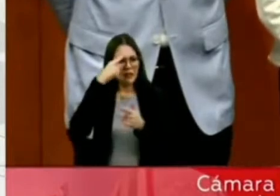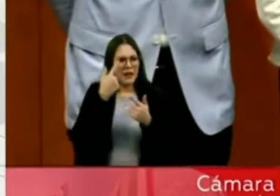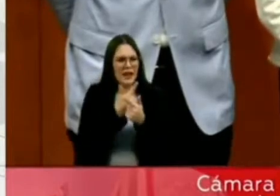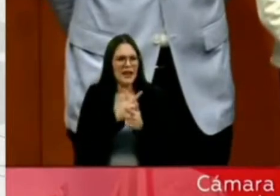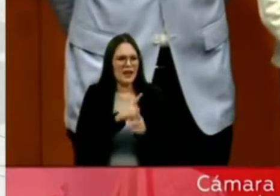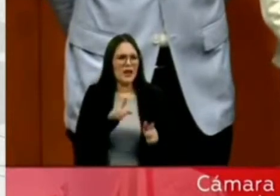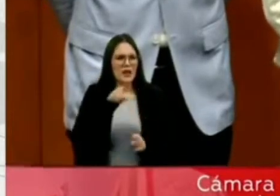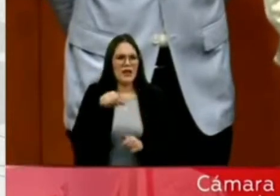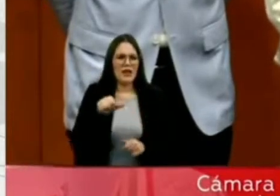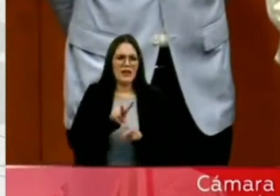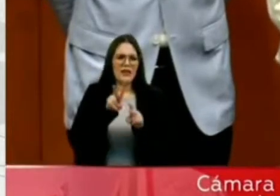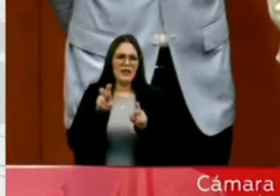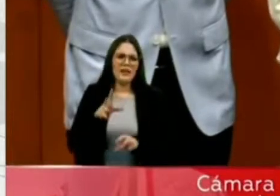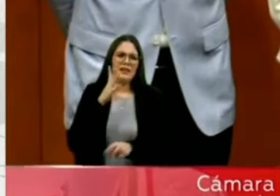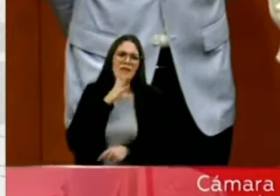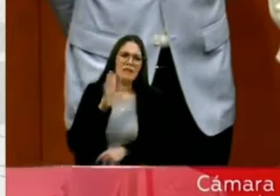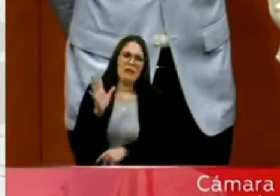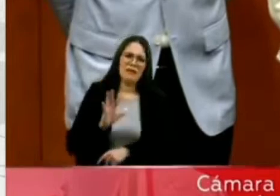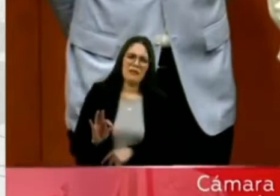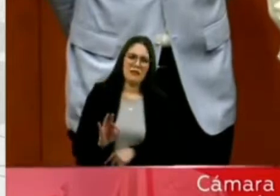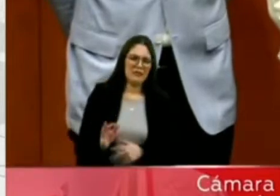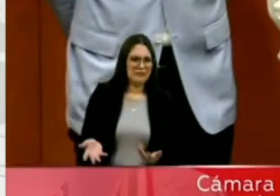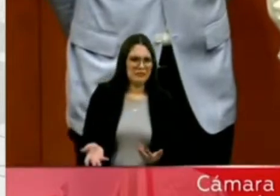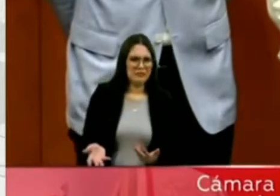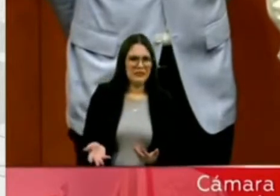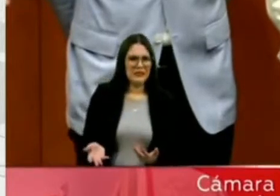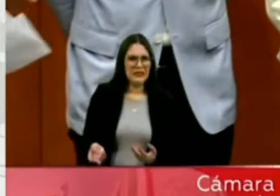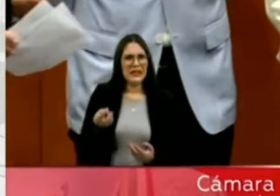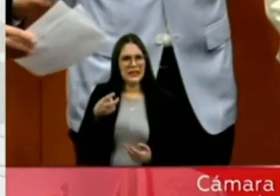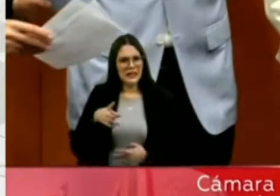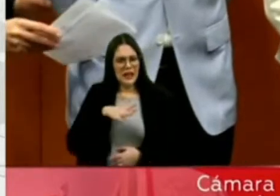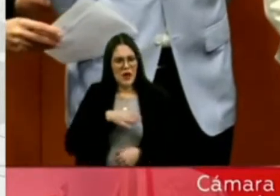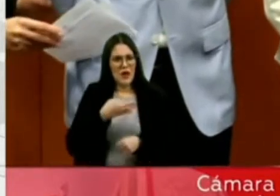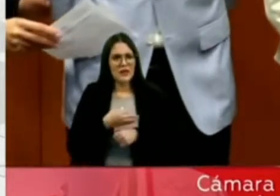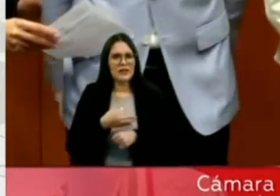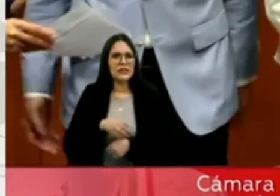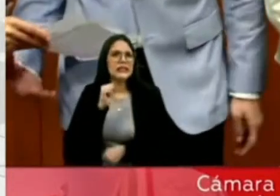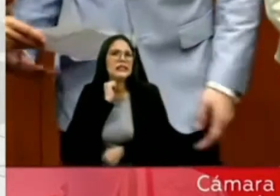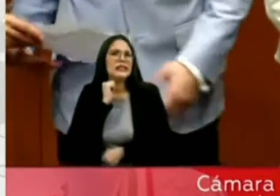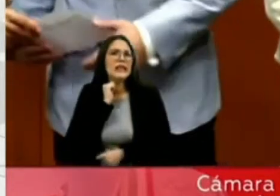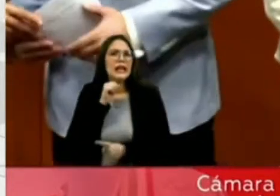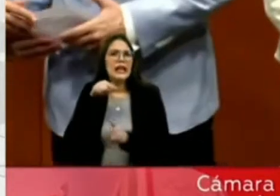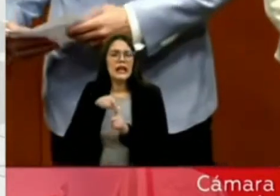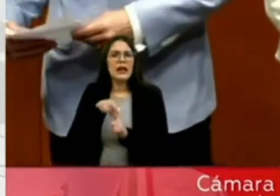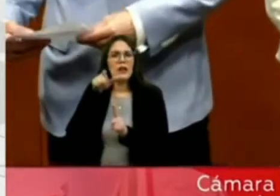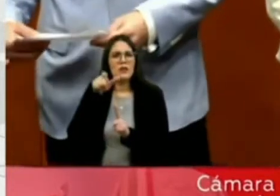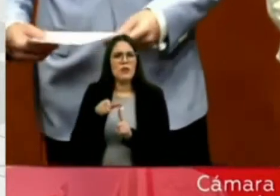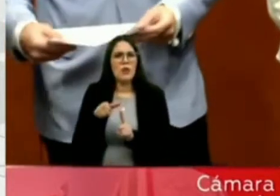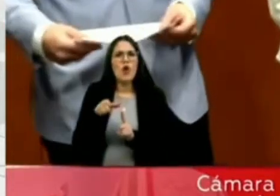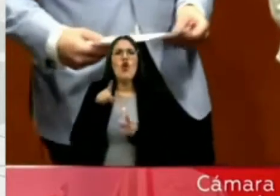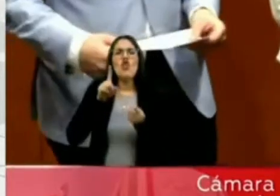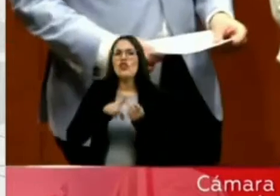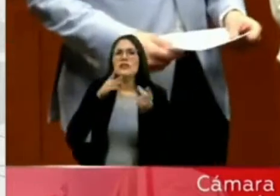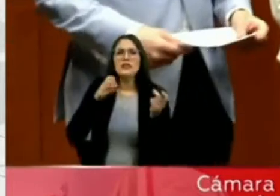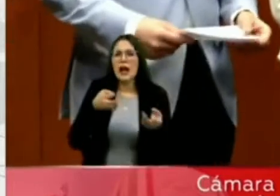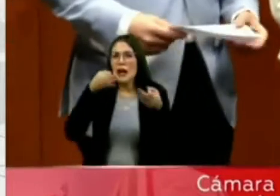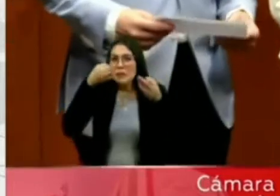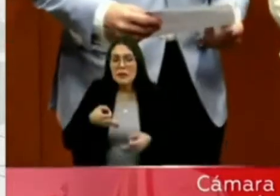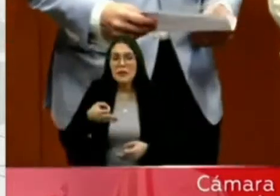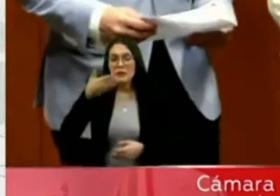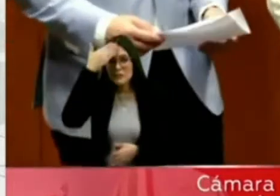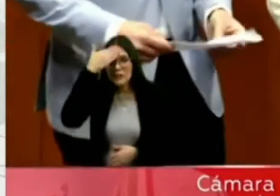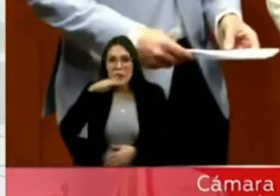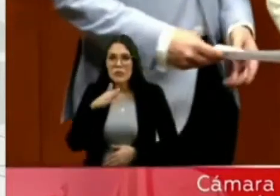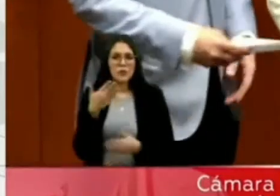esta naturaleza. Minimicen que hay un senador de la República que no tenemos claro su paradero y que todas y